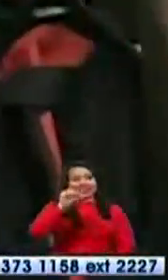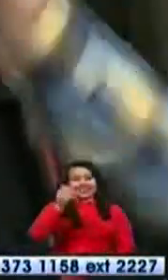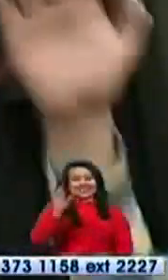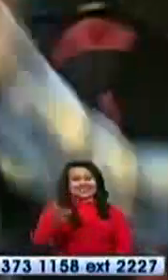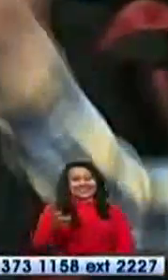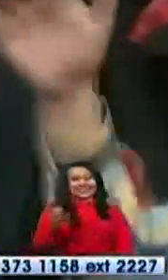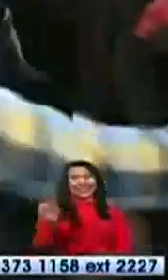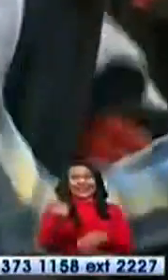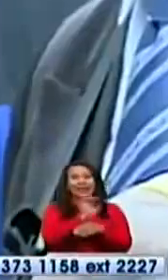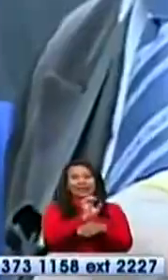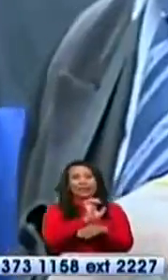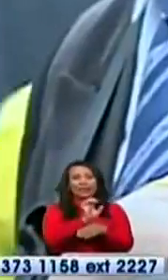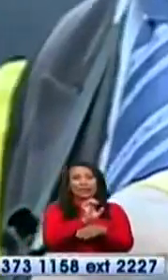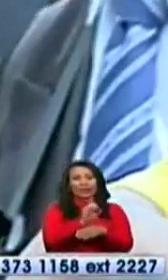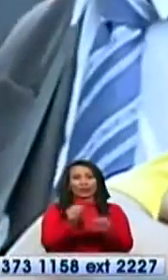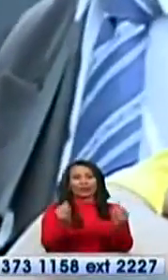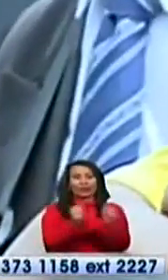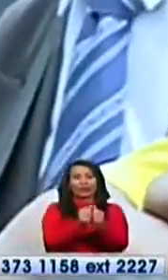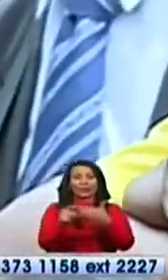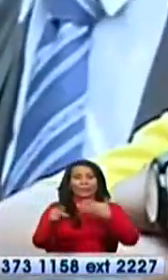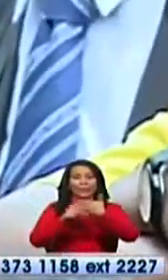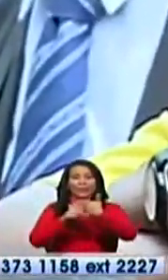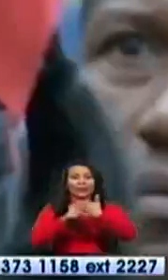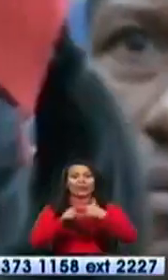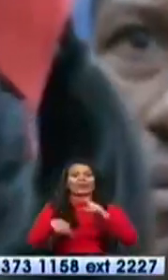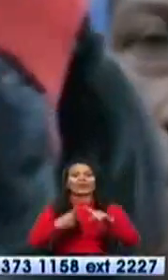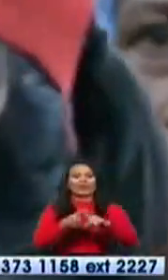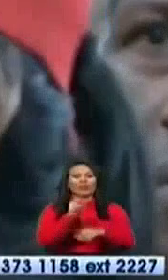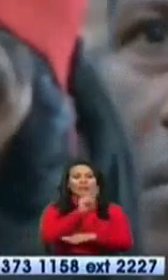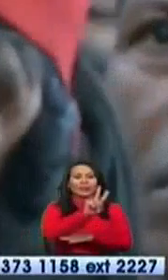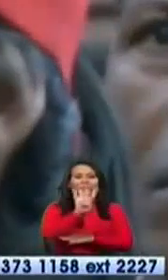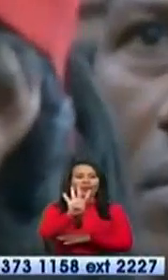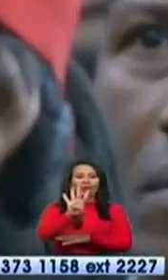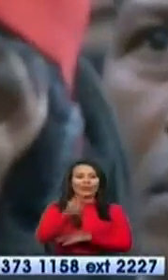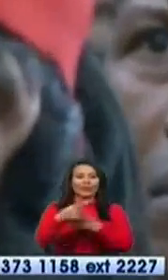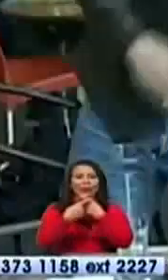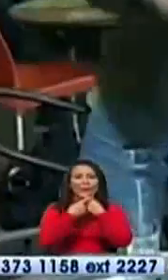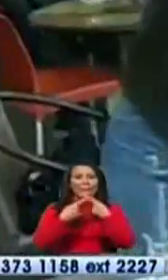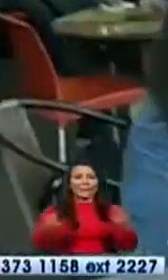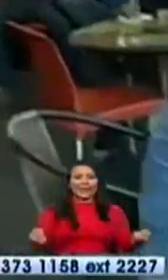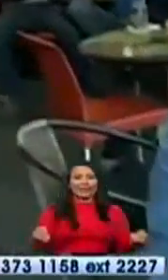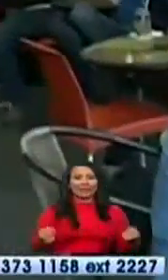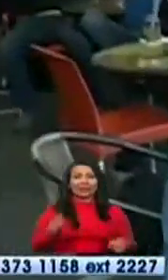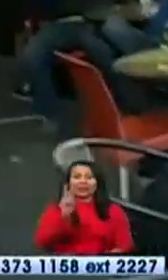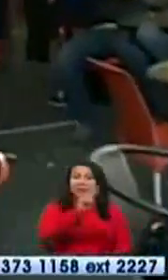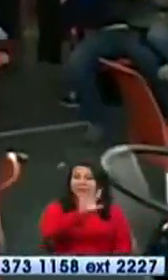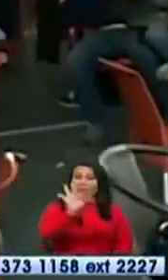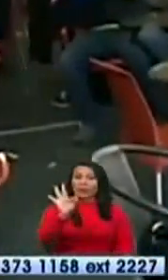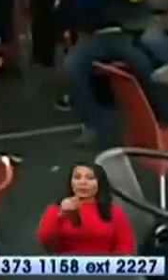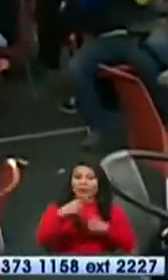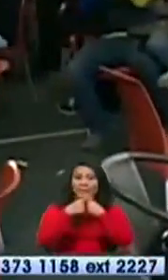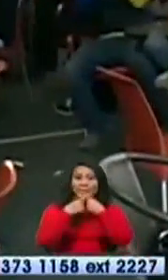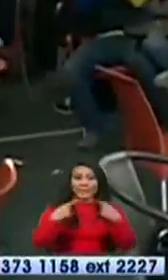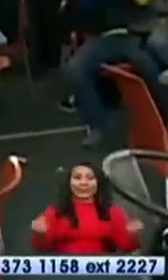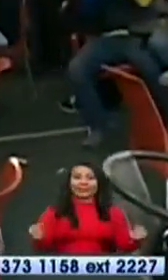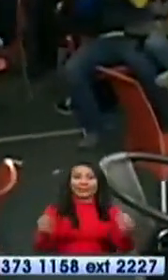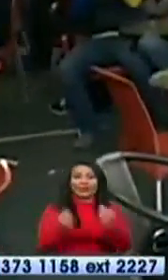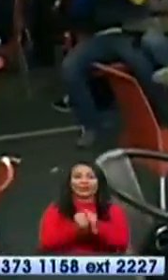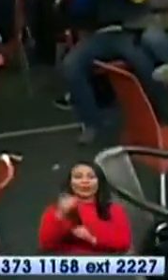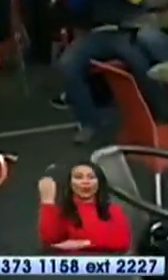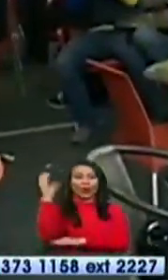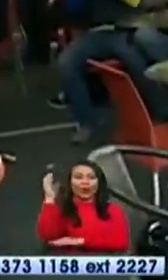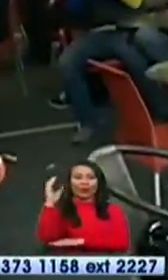enfrentará a Paraguay el 24 de marzo y el 29 de ese mismo mes con Colombia, informó Cristina R.